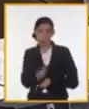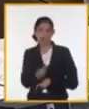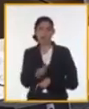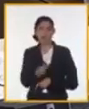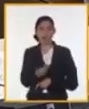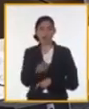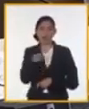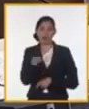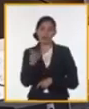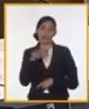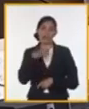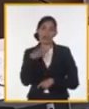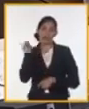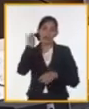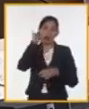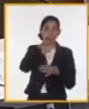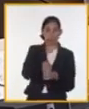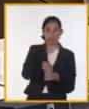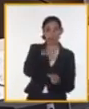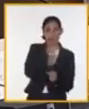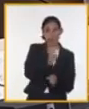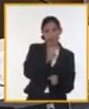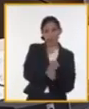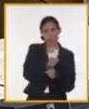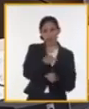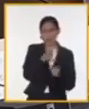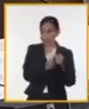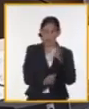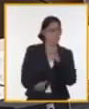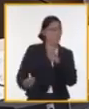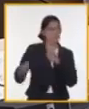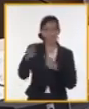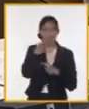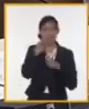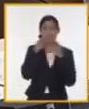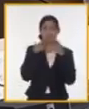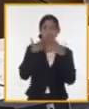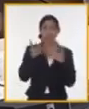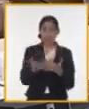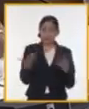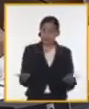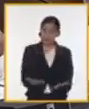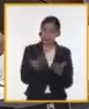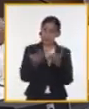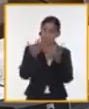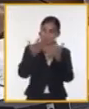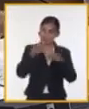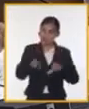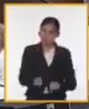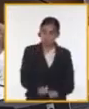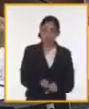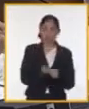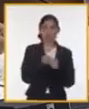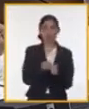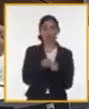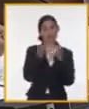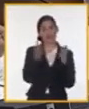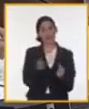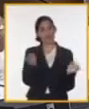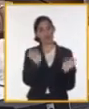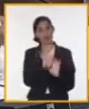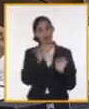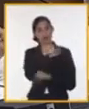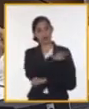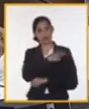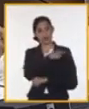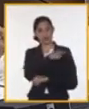Por tanto, esa tiene que seguir siendo una exigencia, porque donde más falta los cuadros es en las